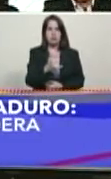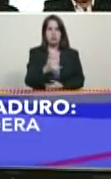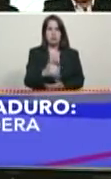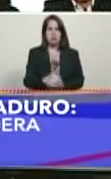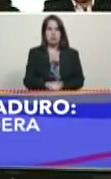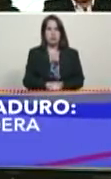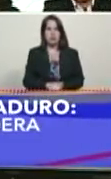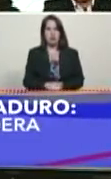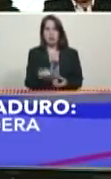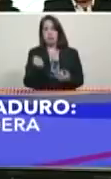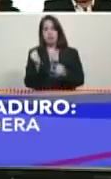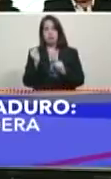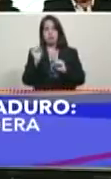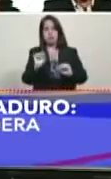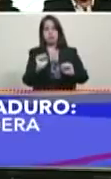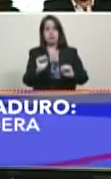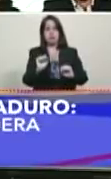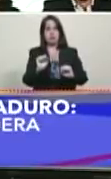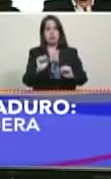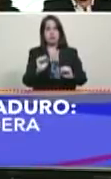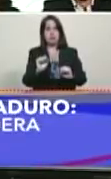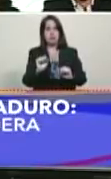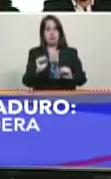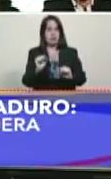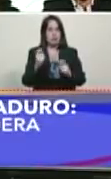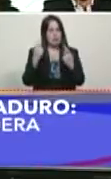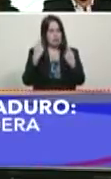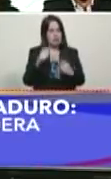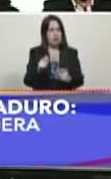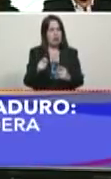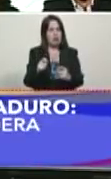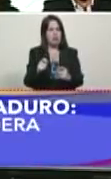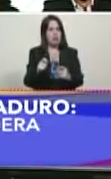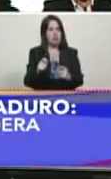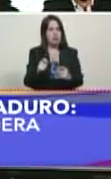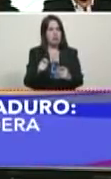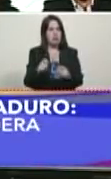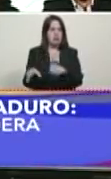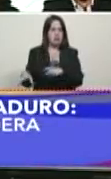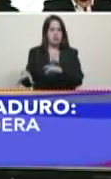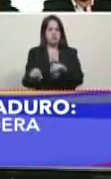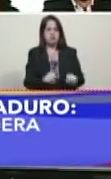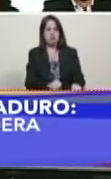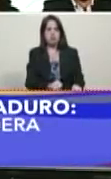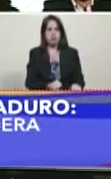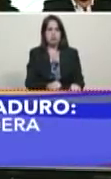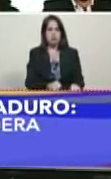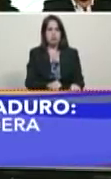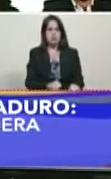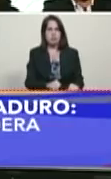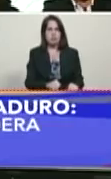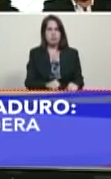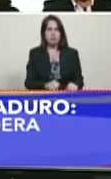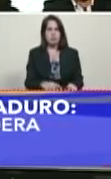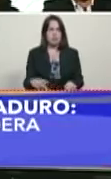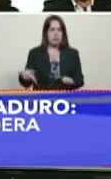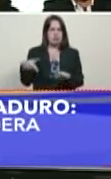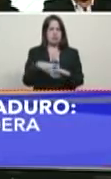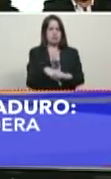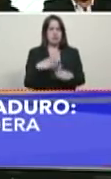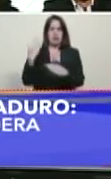quien rechace el intento de una invasión imperialista de